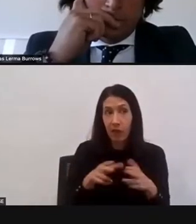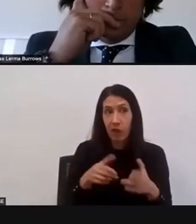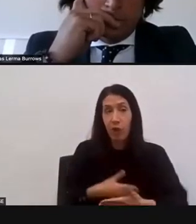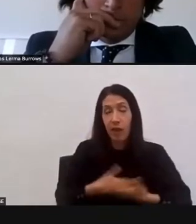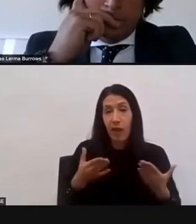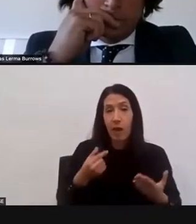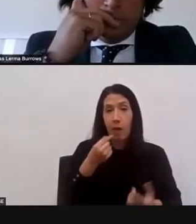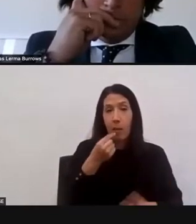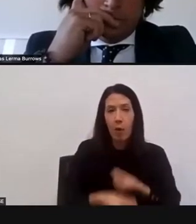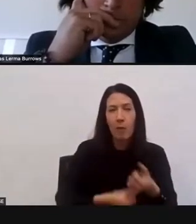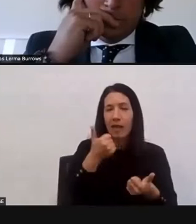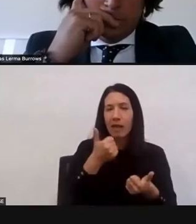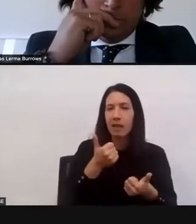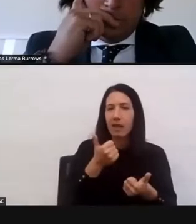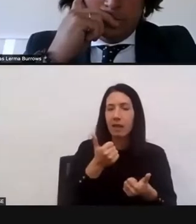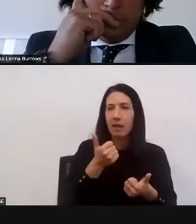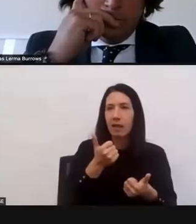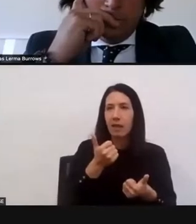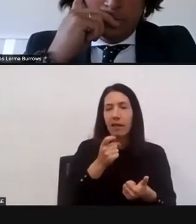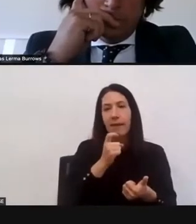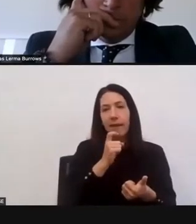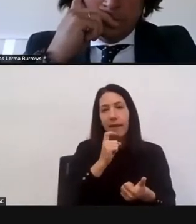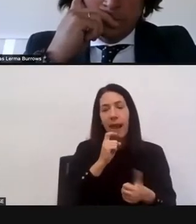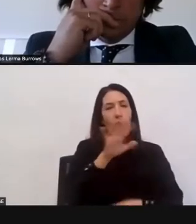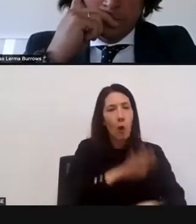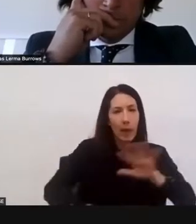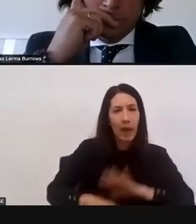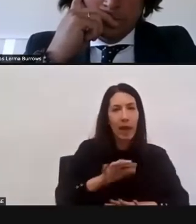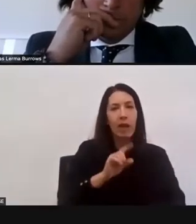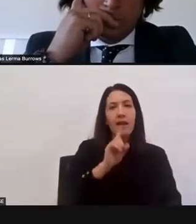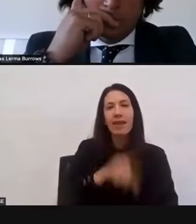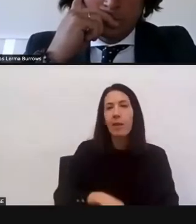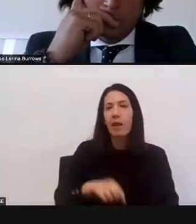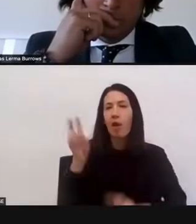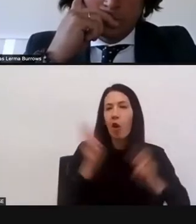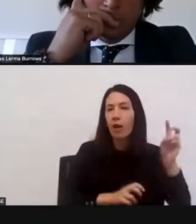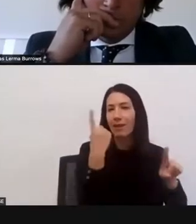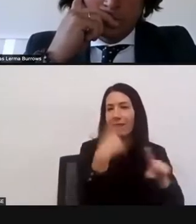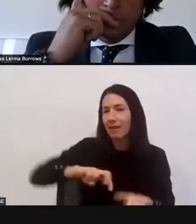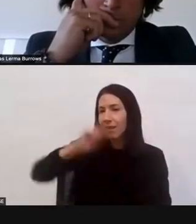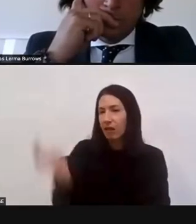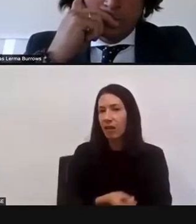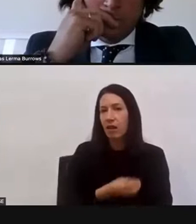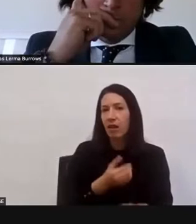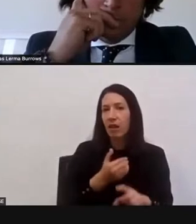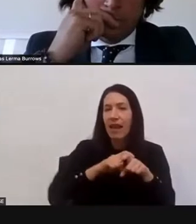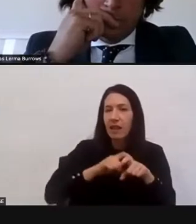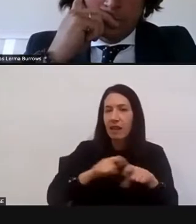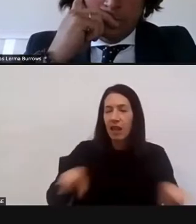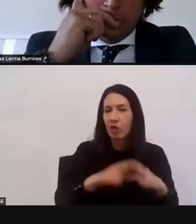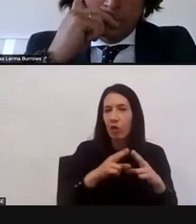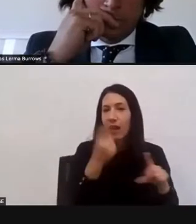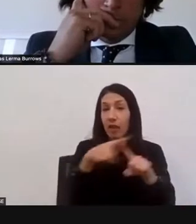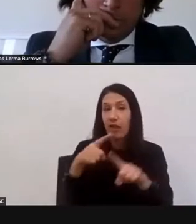más compleja, en el que tenemos una sociedad de orígenes dispares, con rasgos faciales distintos, en el que afortunadamente